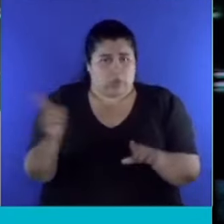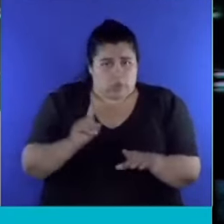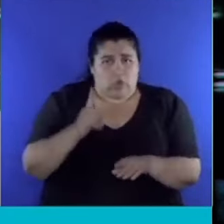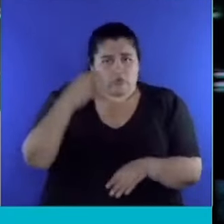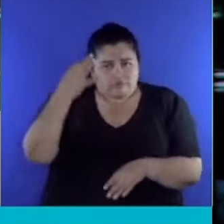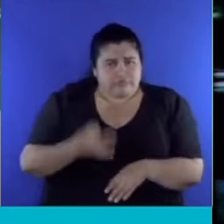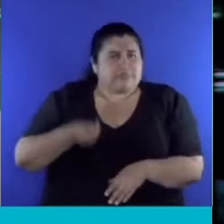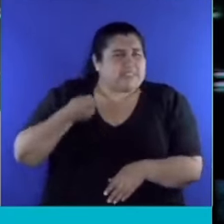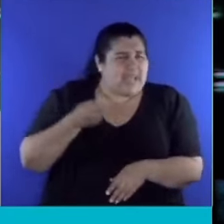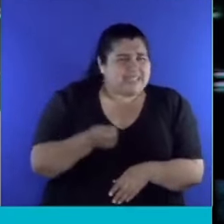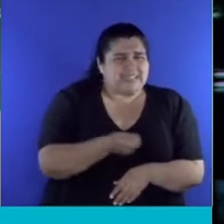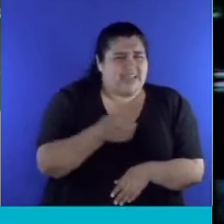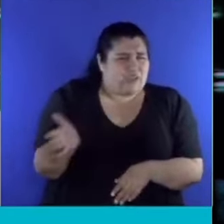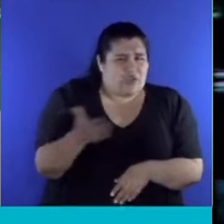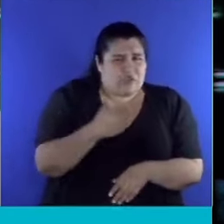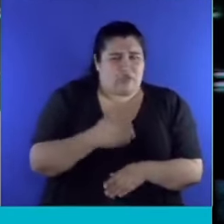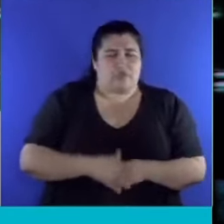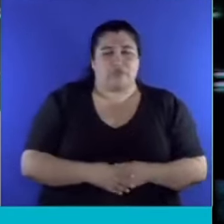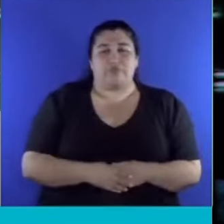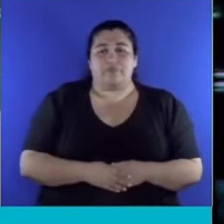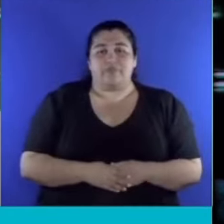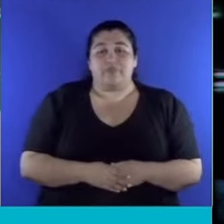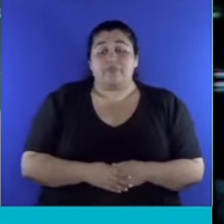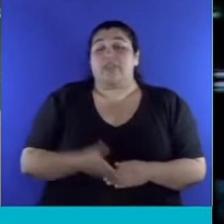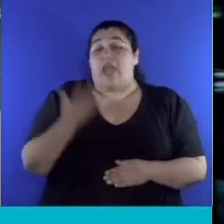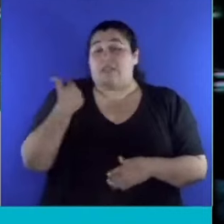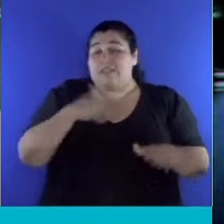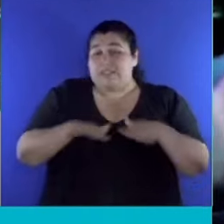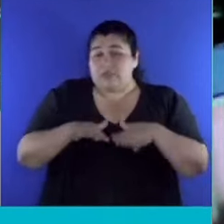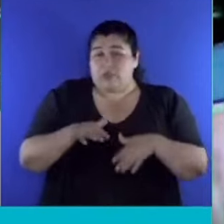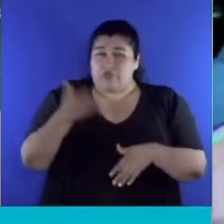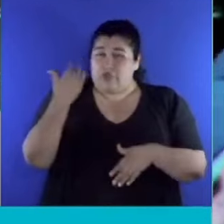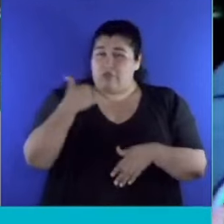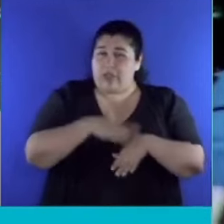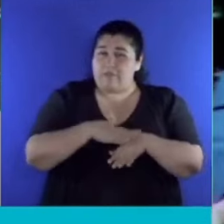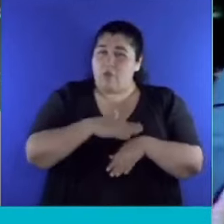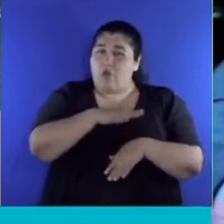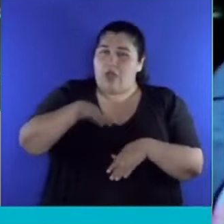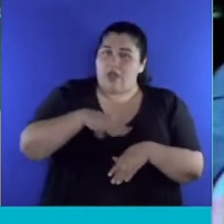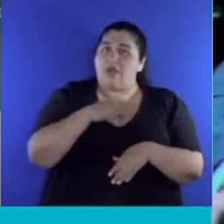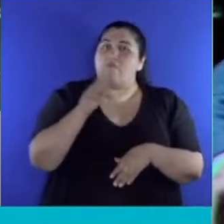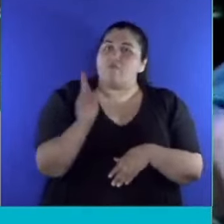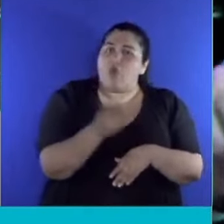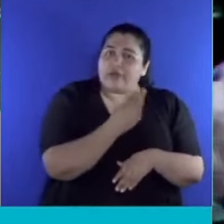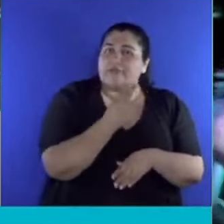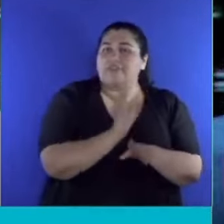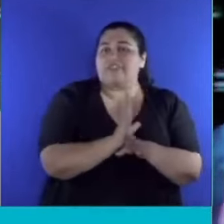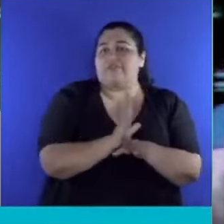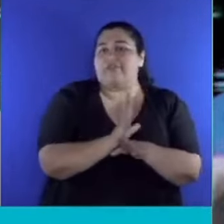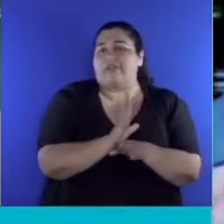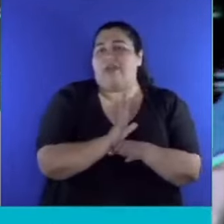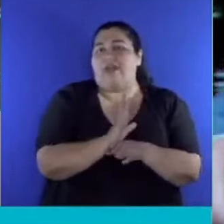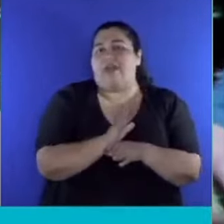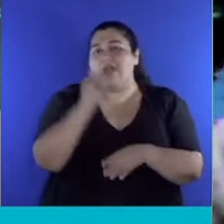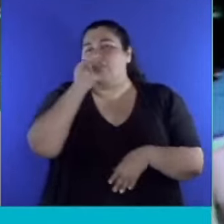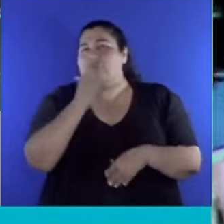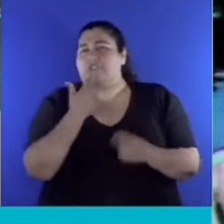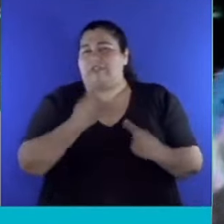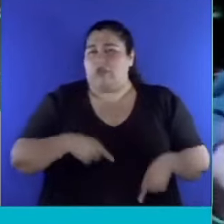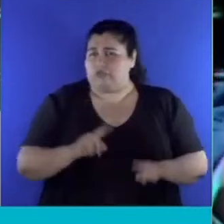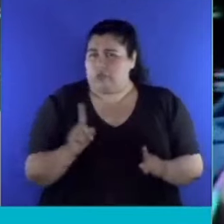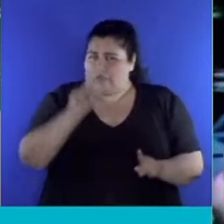genocidio y dice los hechos que rodearon a su muerte no constituyen delitos aislados sino que